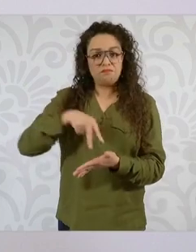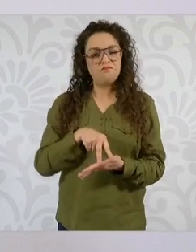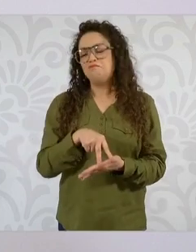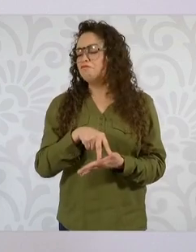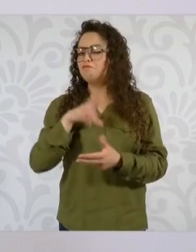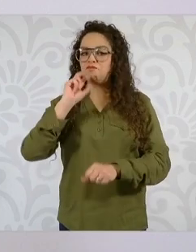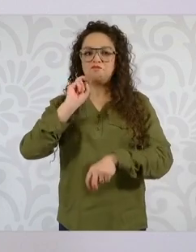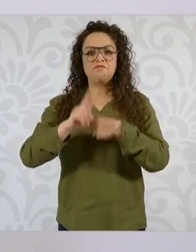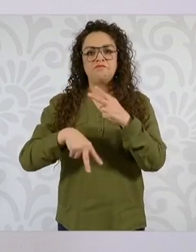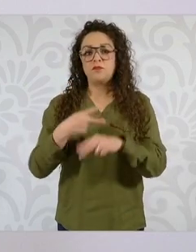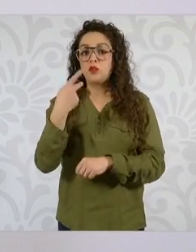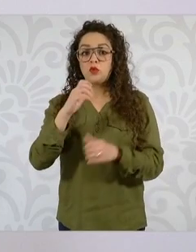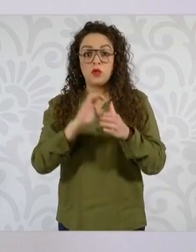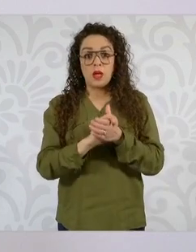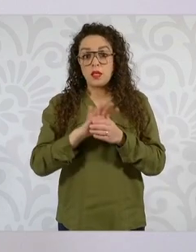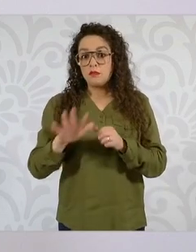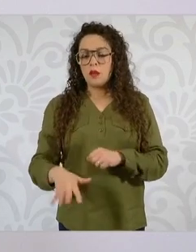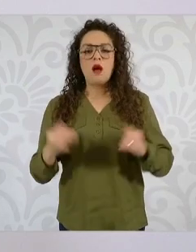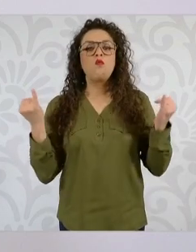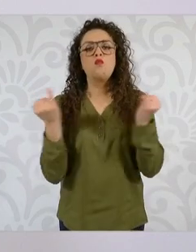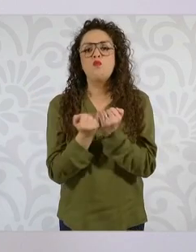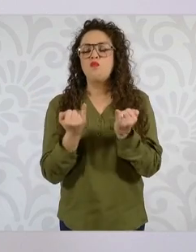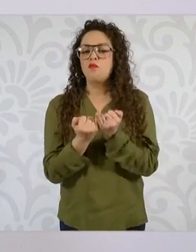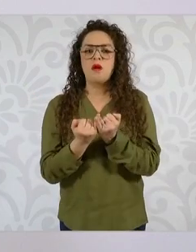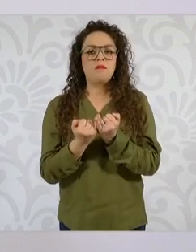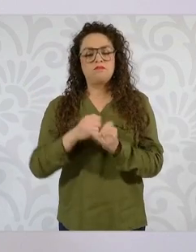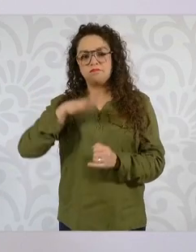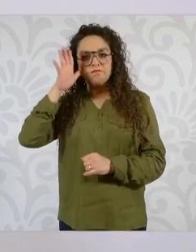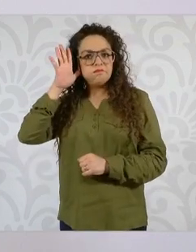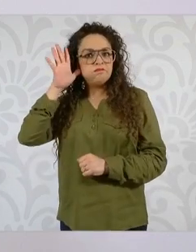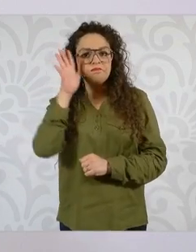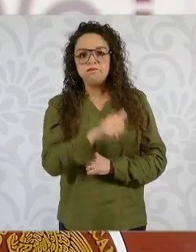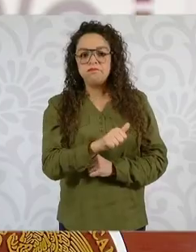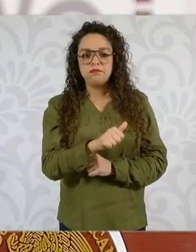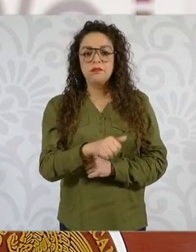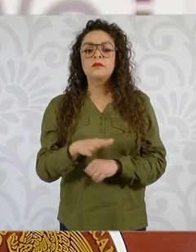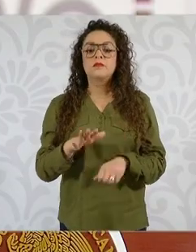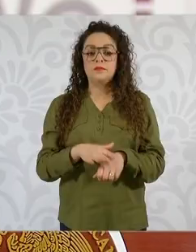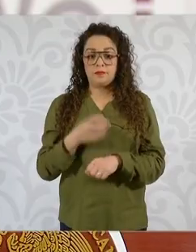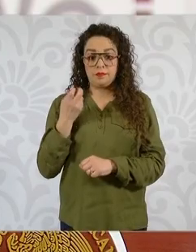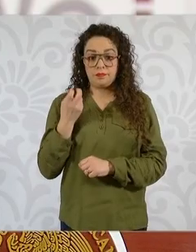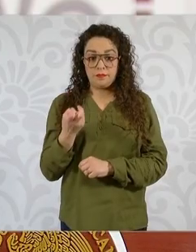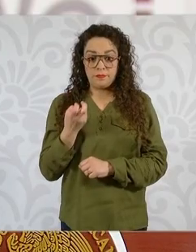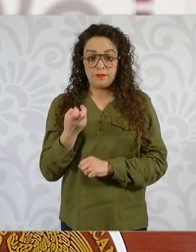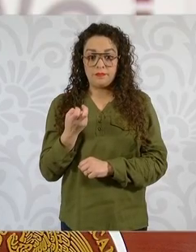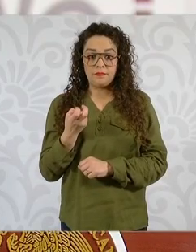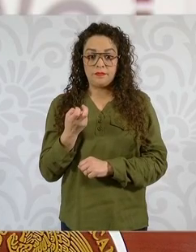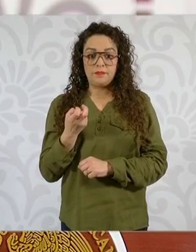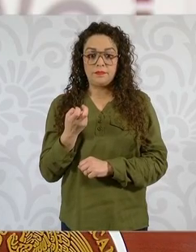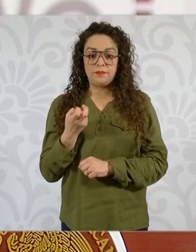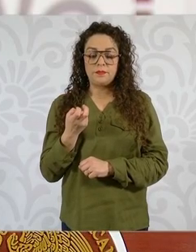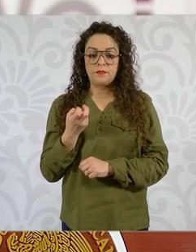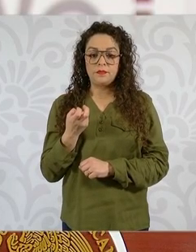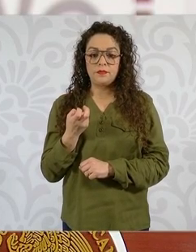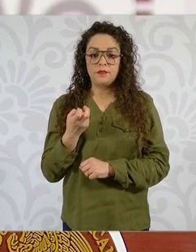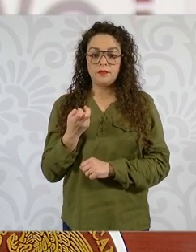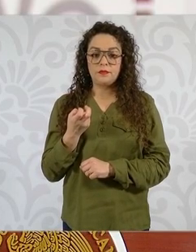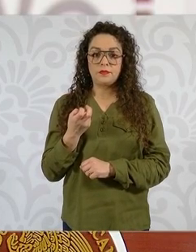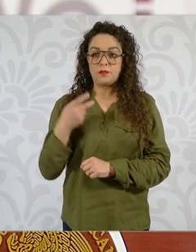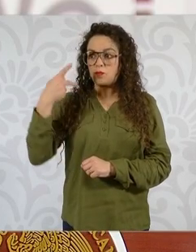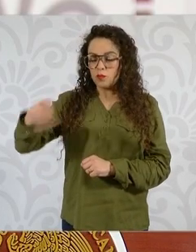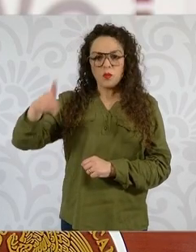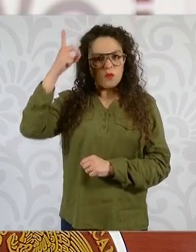también y fueron declarados en rebeldía y entonces los bienes que estaban a su